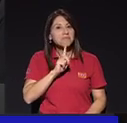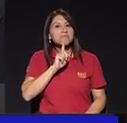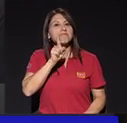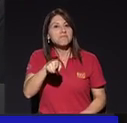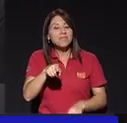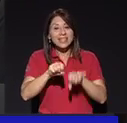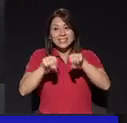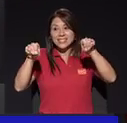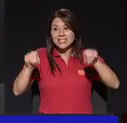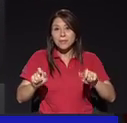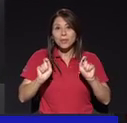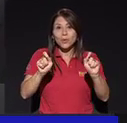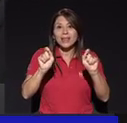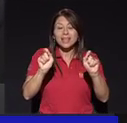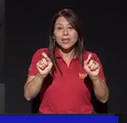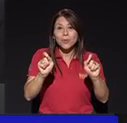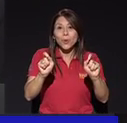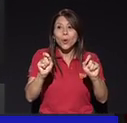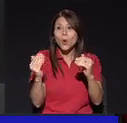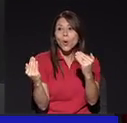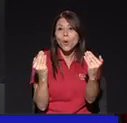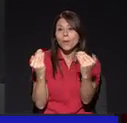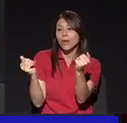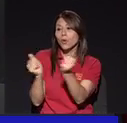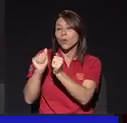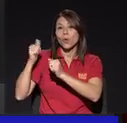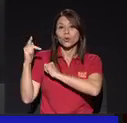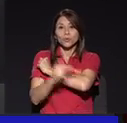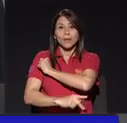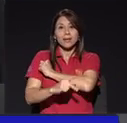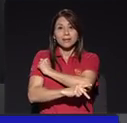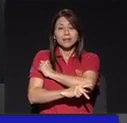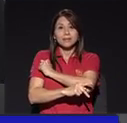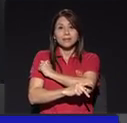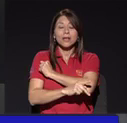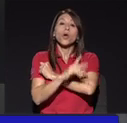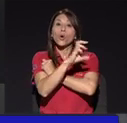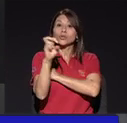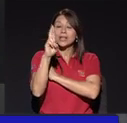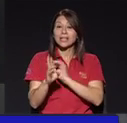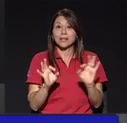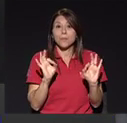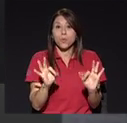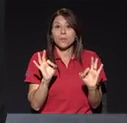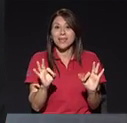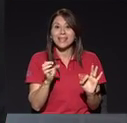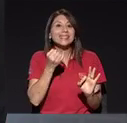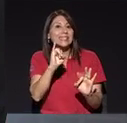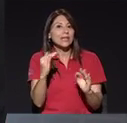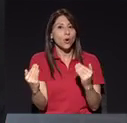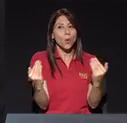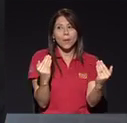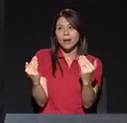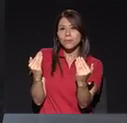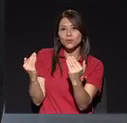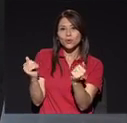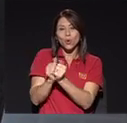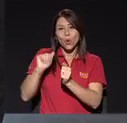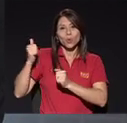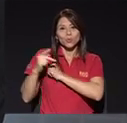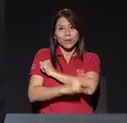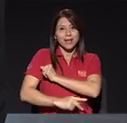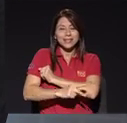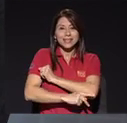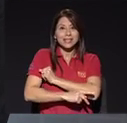el sistema educativo comparativamente con otros países, Costa Rica está muy bien, si lo comparamos, ¿verdad? Y está muy